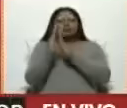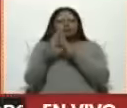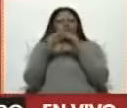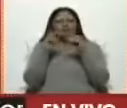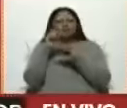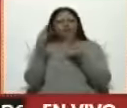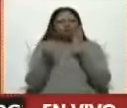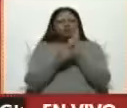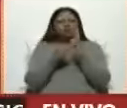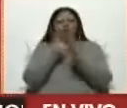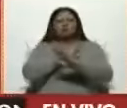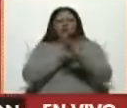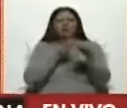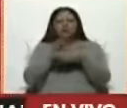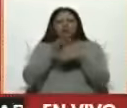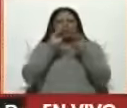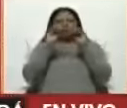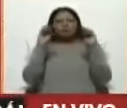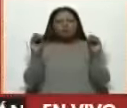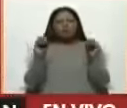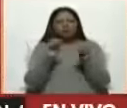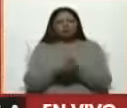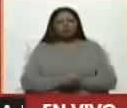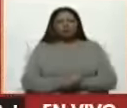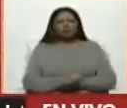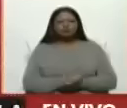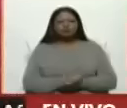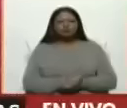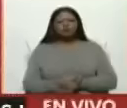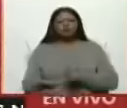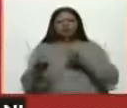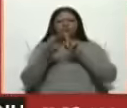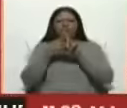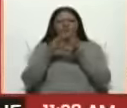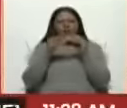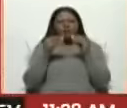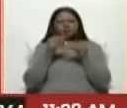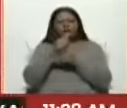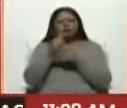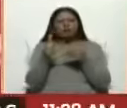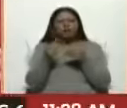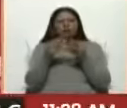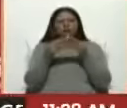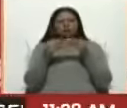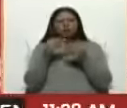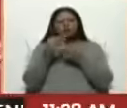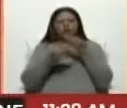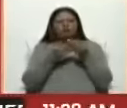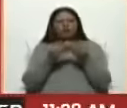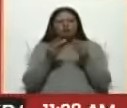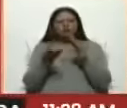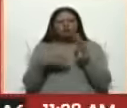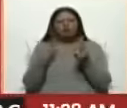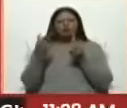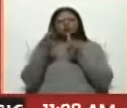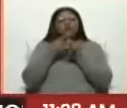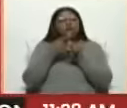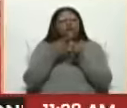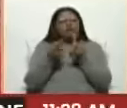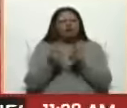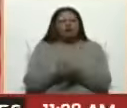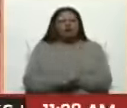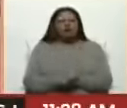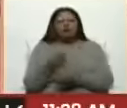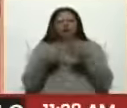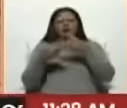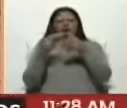con esa fuerza que ir a convocar, a sumar a todas y a todos los que sea puedan sumar, para construir